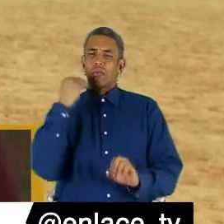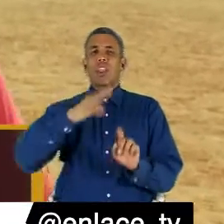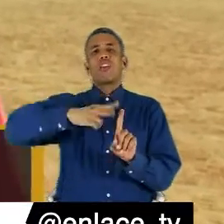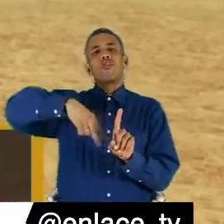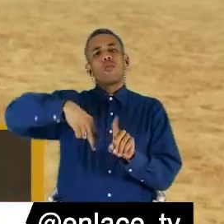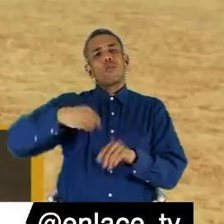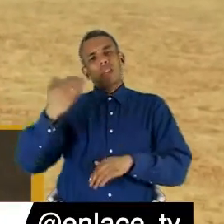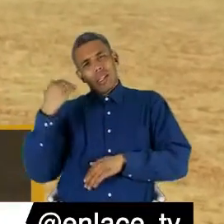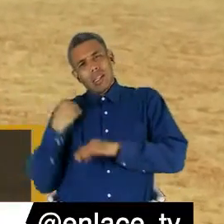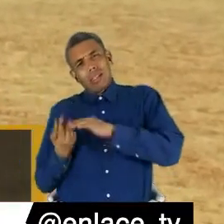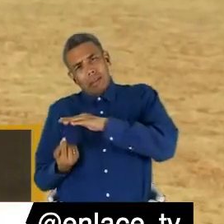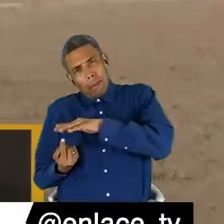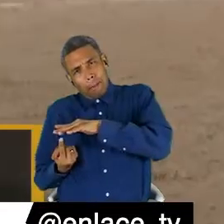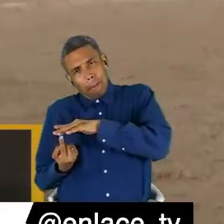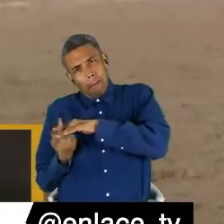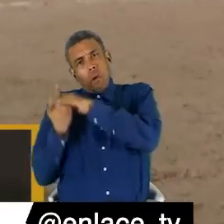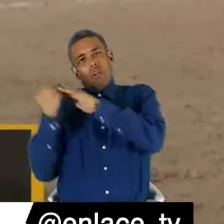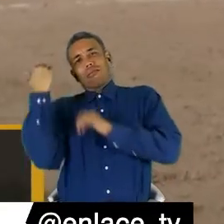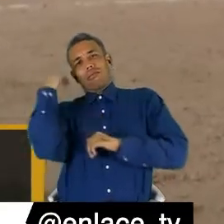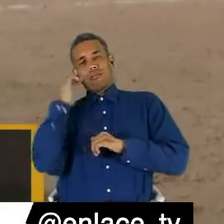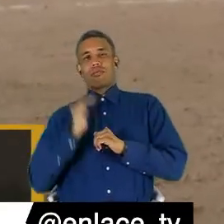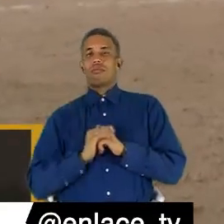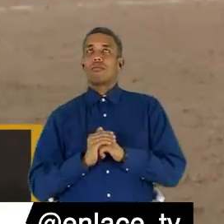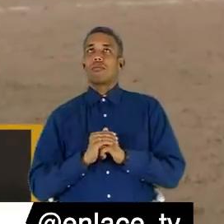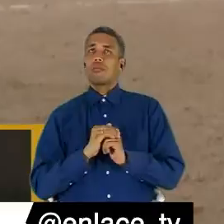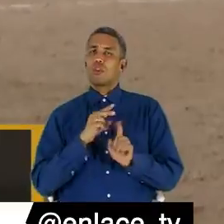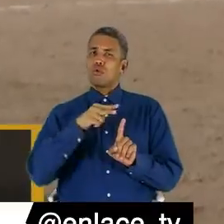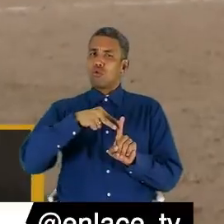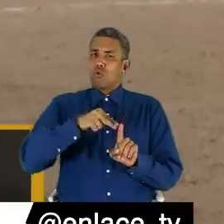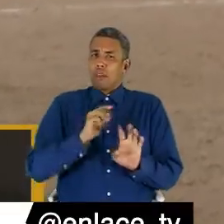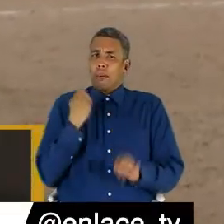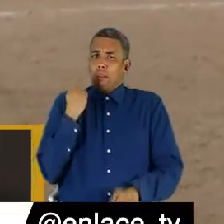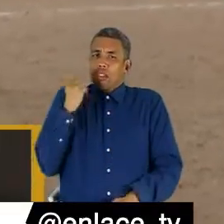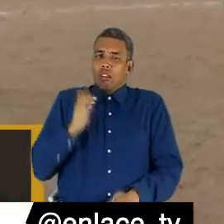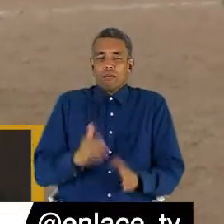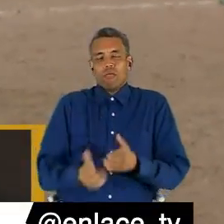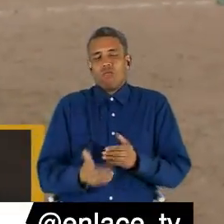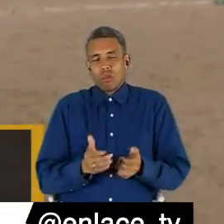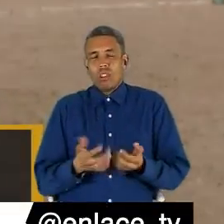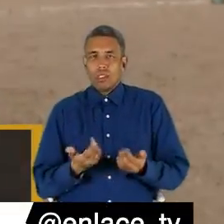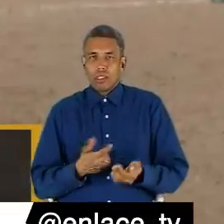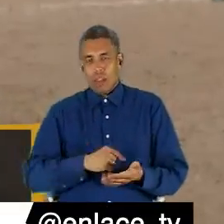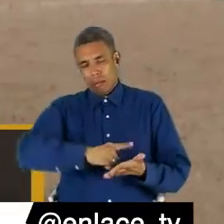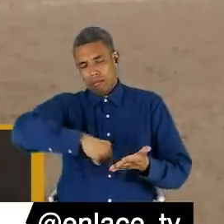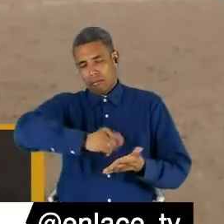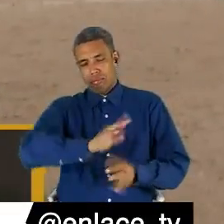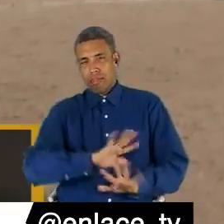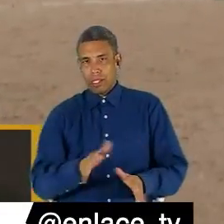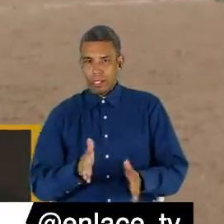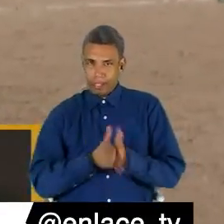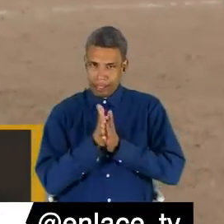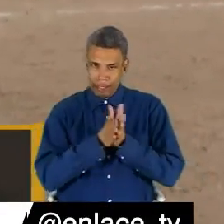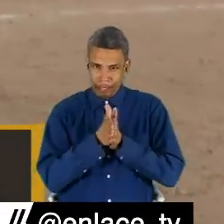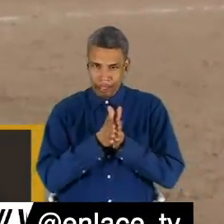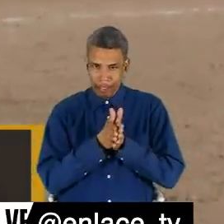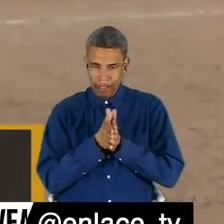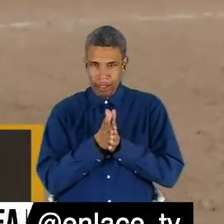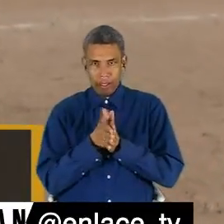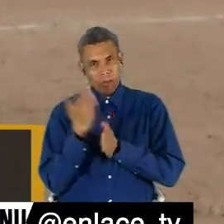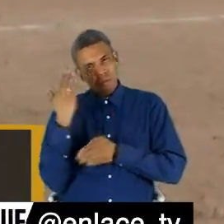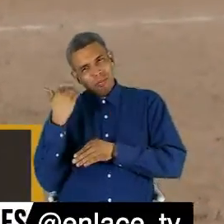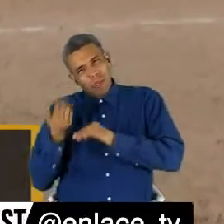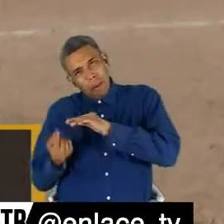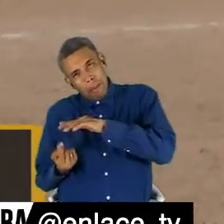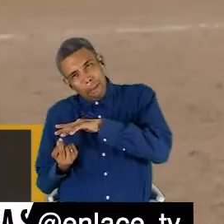NID de Inderva para participar en los torneos de municipales. Esto se dio por tratar de